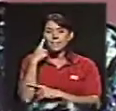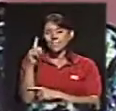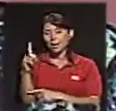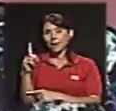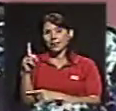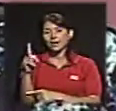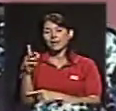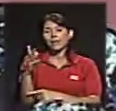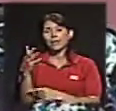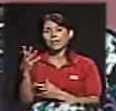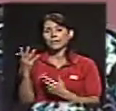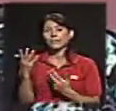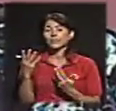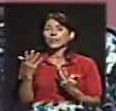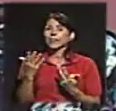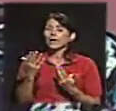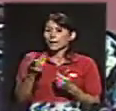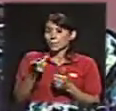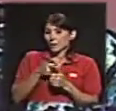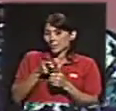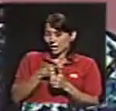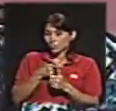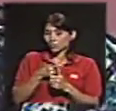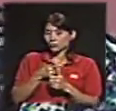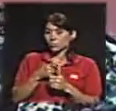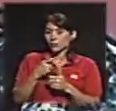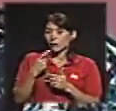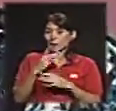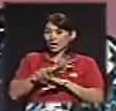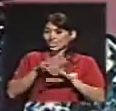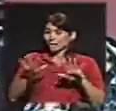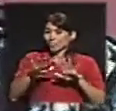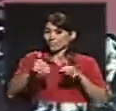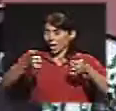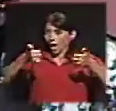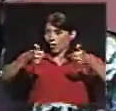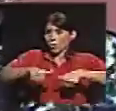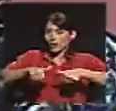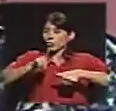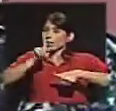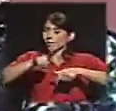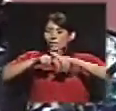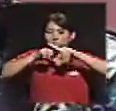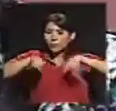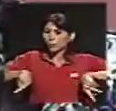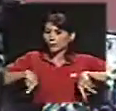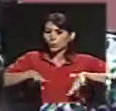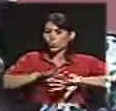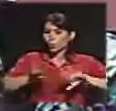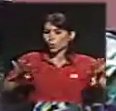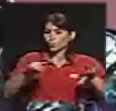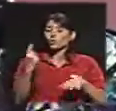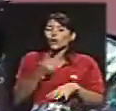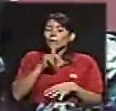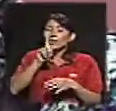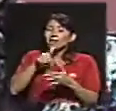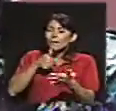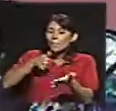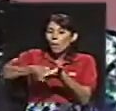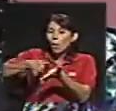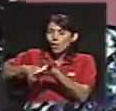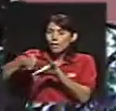primero, dejen el acuerdo nulo, O sea, tienen únicamente que votar